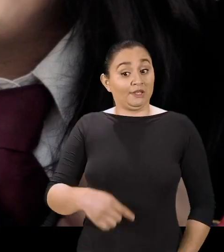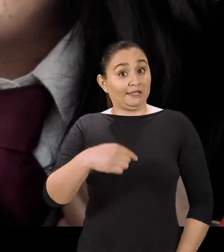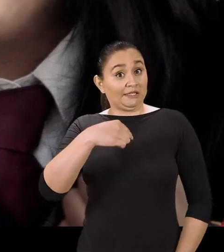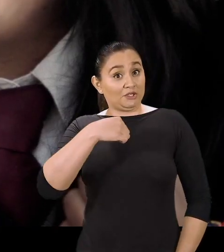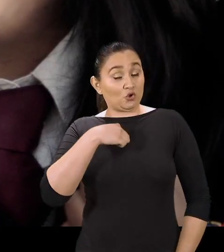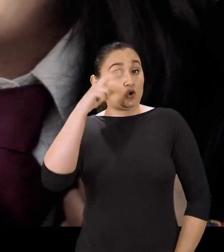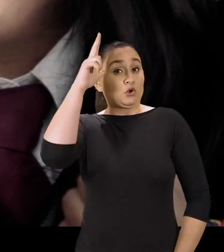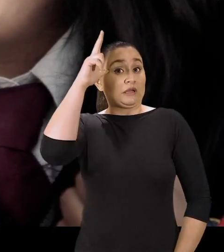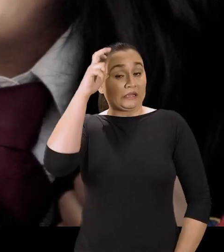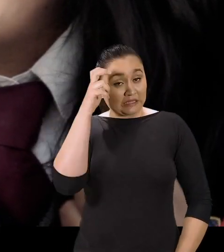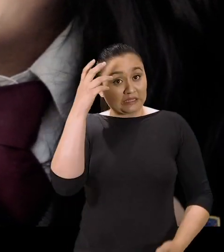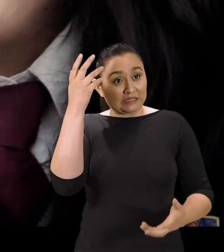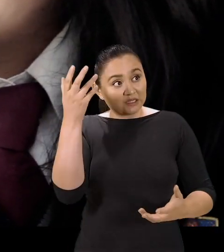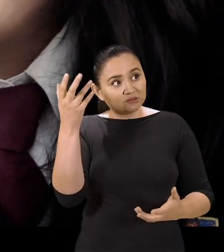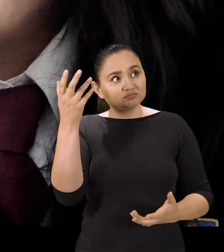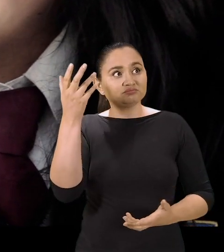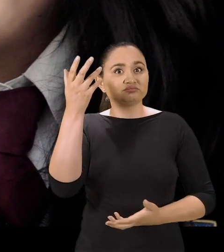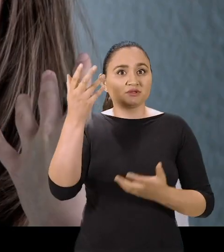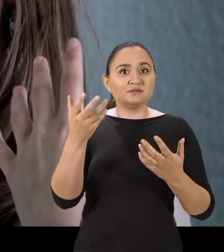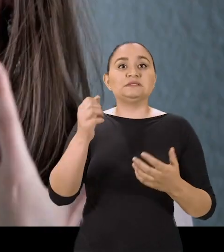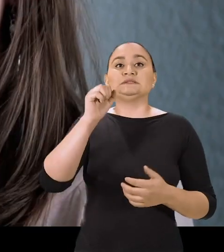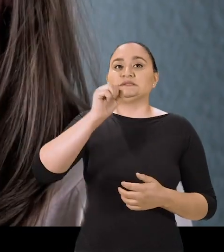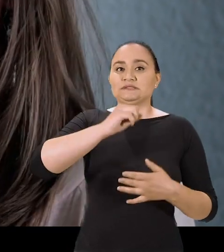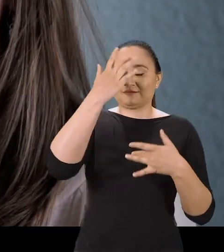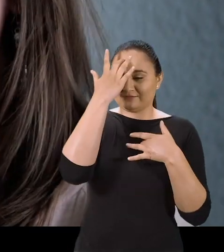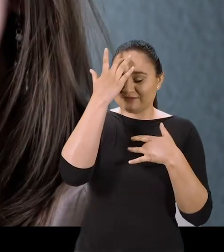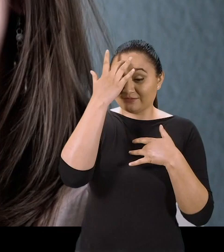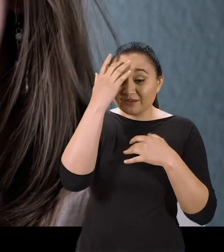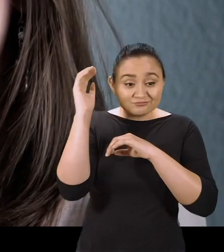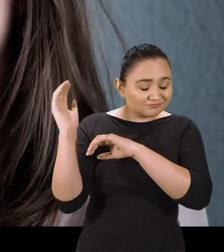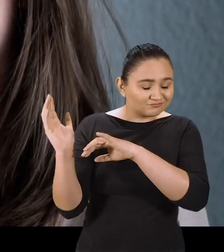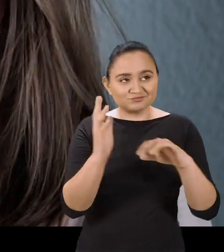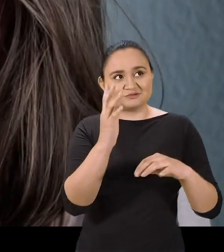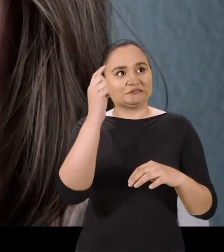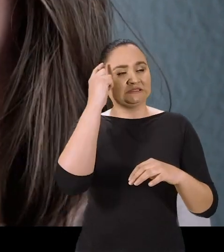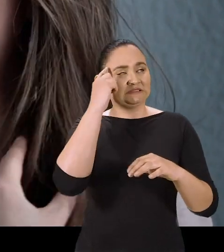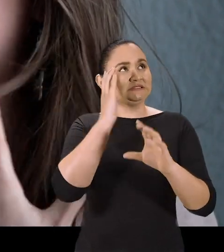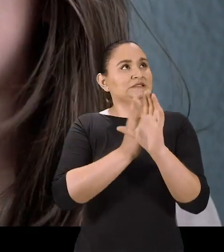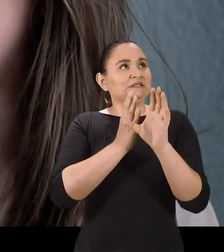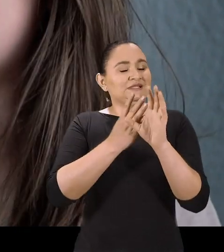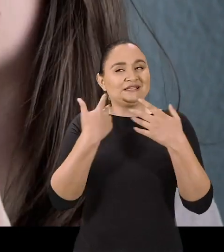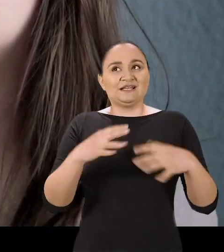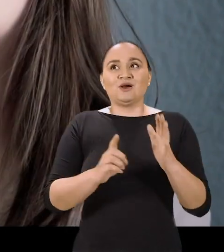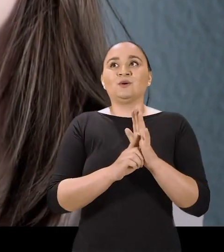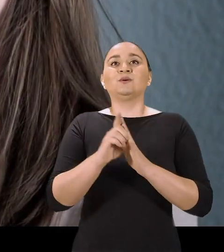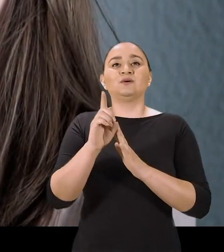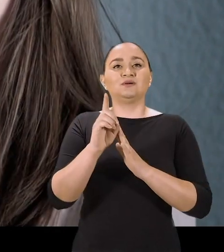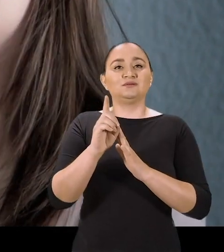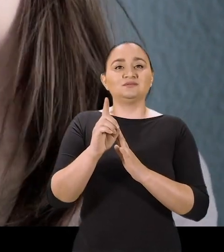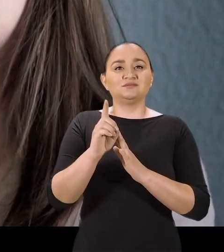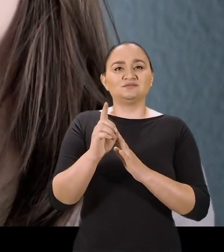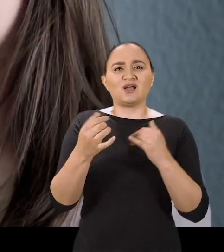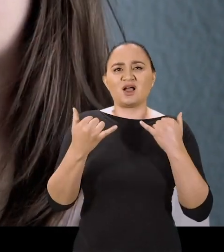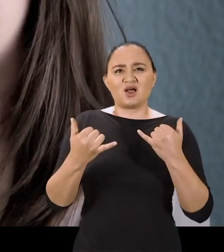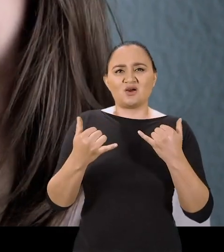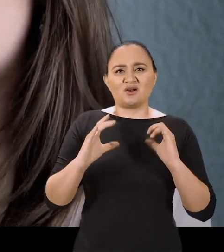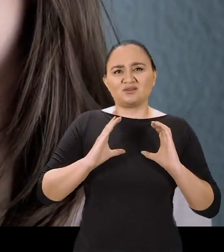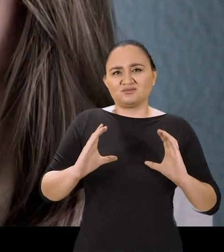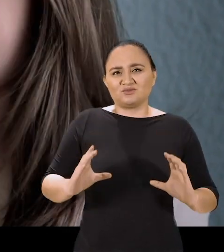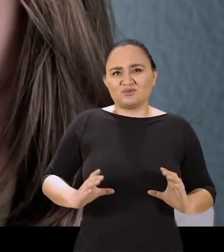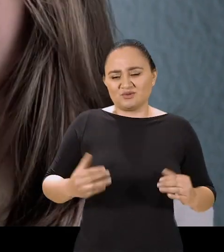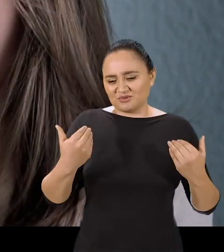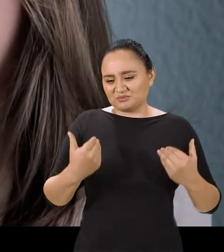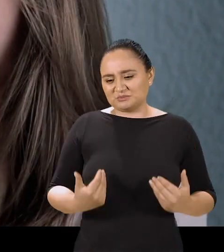yo creo que si es que yo ya superó realmente psicológicamente lo que tengo igual del